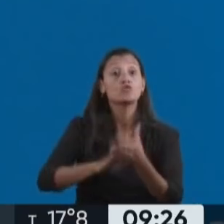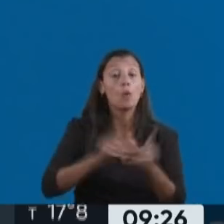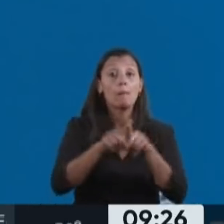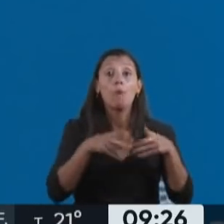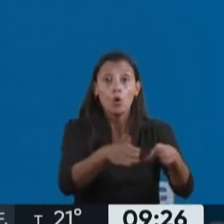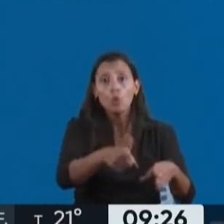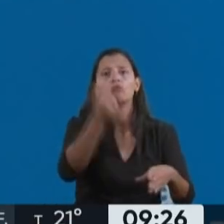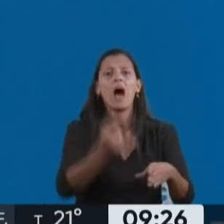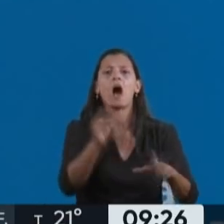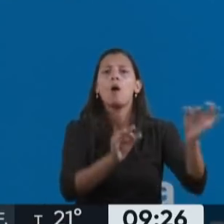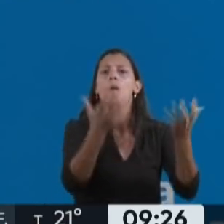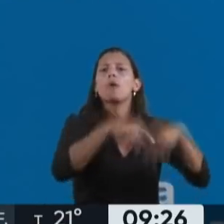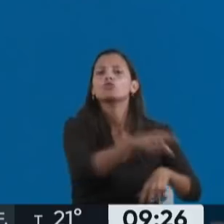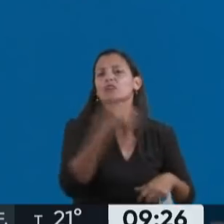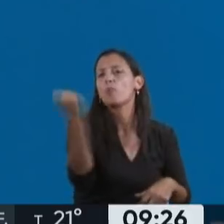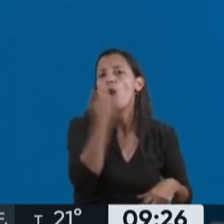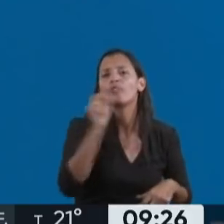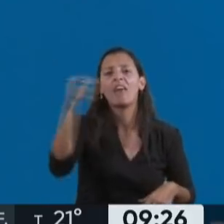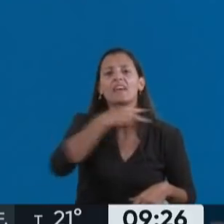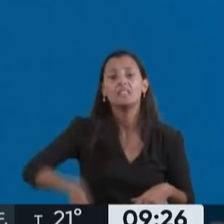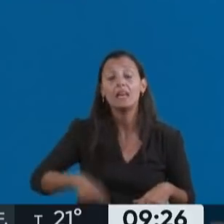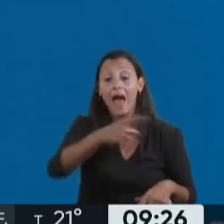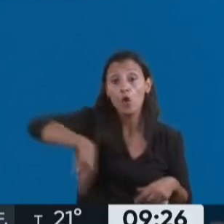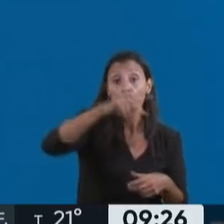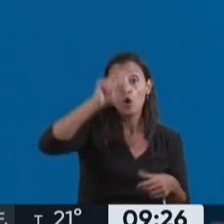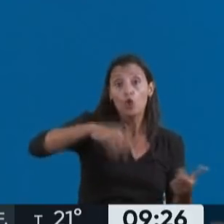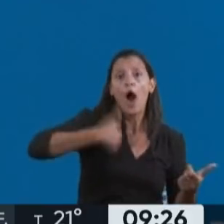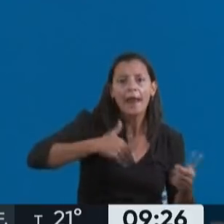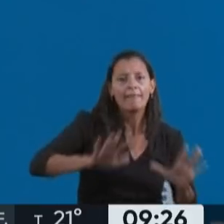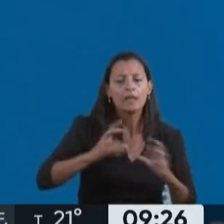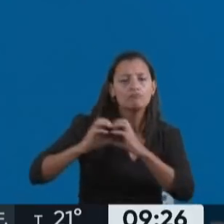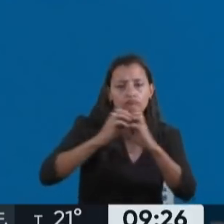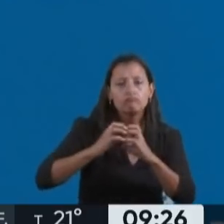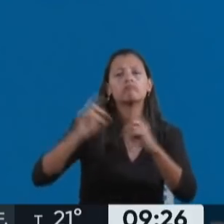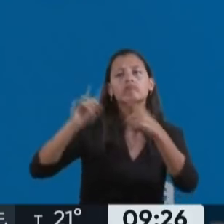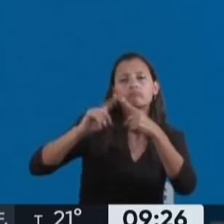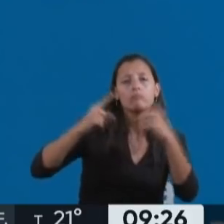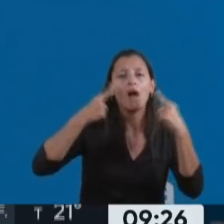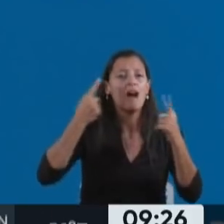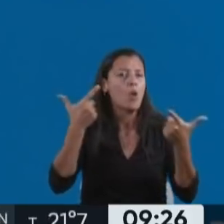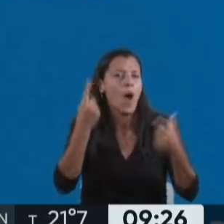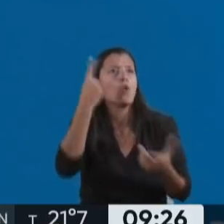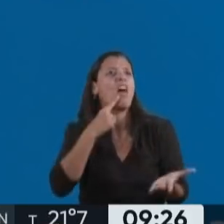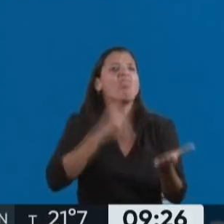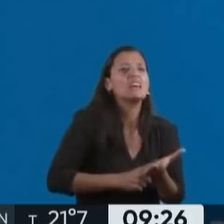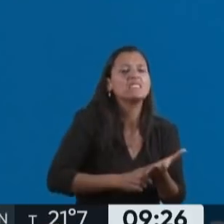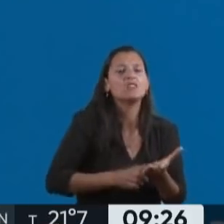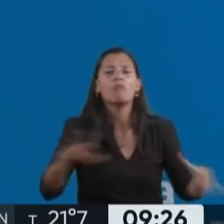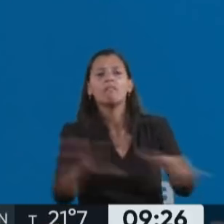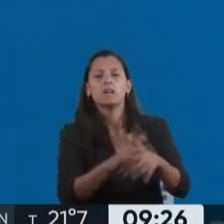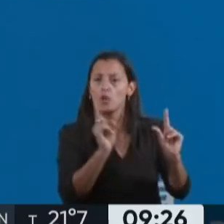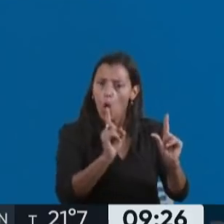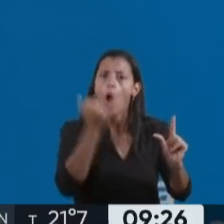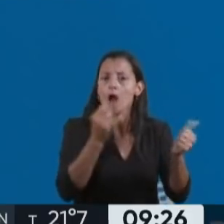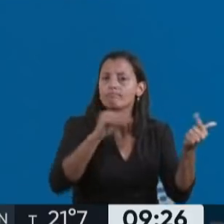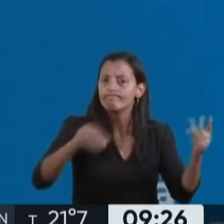un proyecto importante de China en el cual Argentina está conversando, que no implica una sola cosa, que no implica una sola decisión, que implica un camino a recorrer.